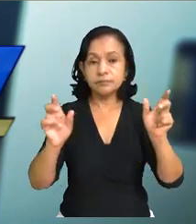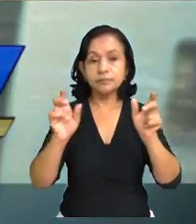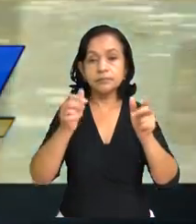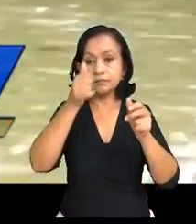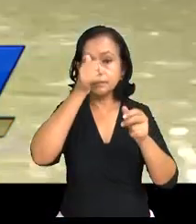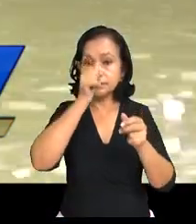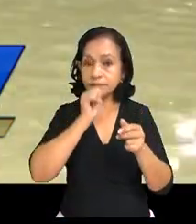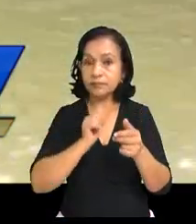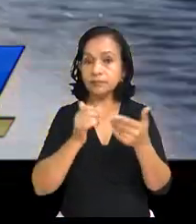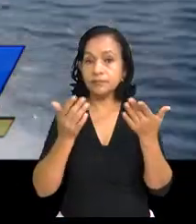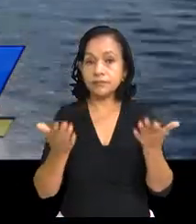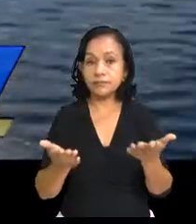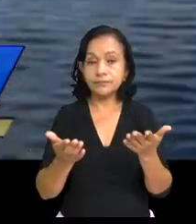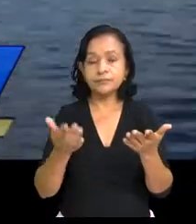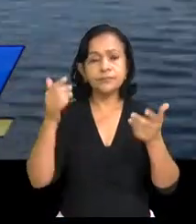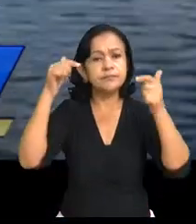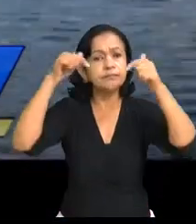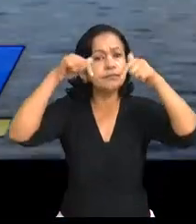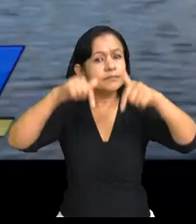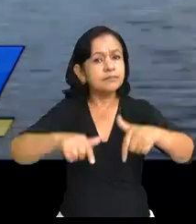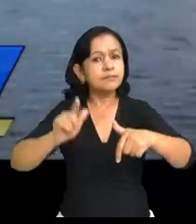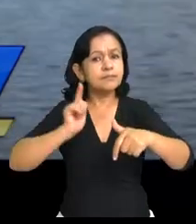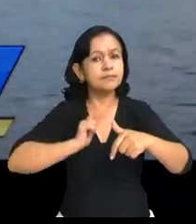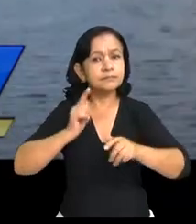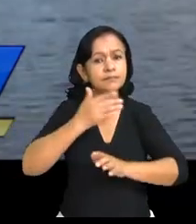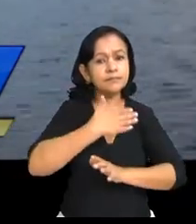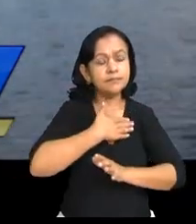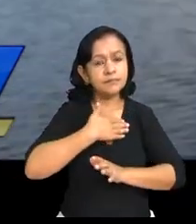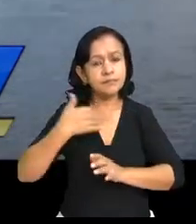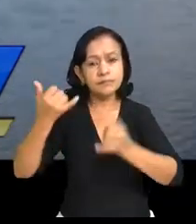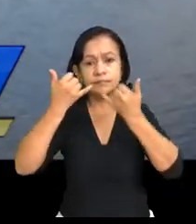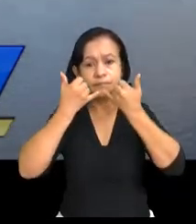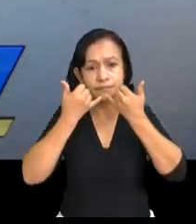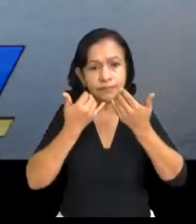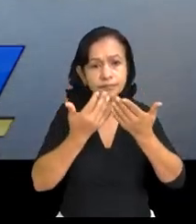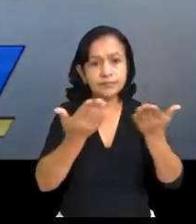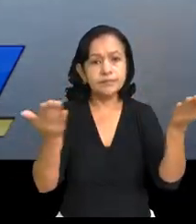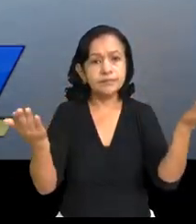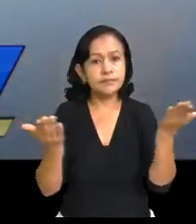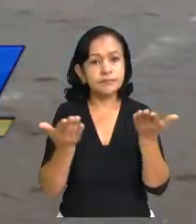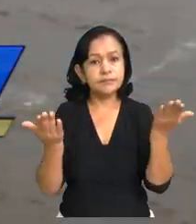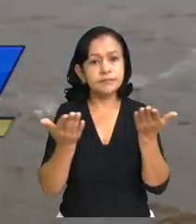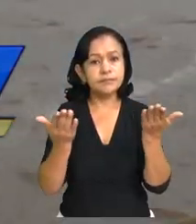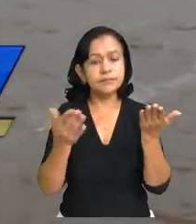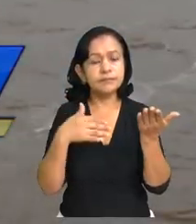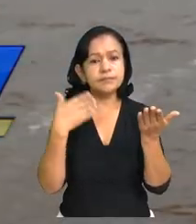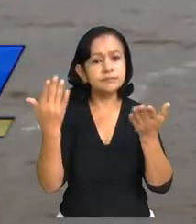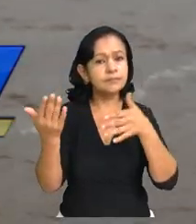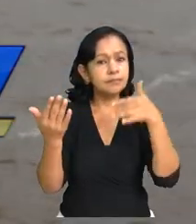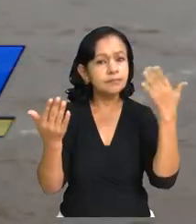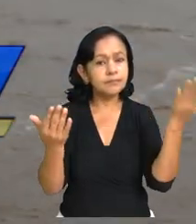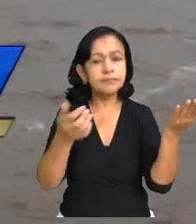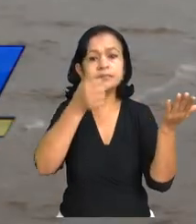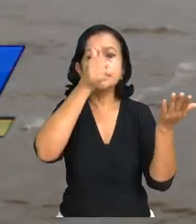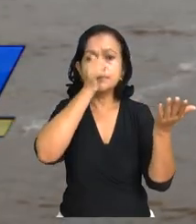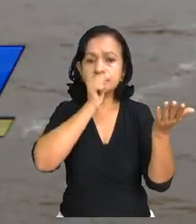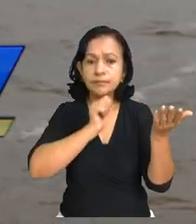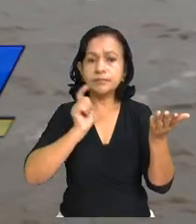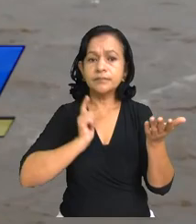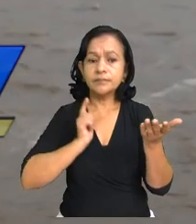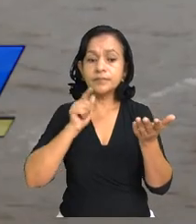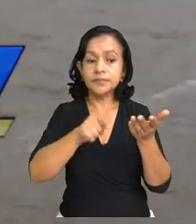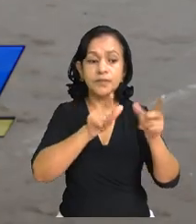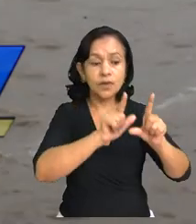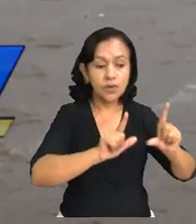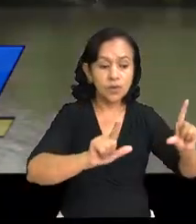Hídricos, ahora se tiene mejor información de cuál es el potencial de agua que existe en cada